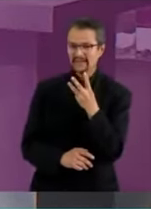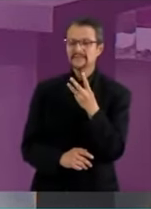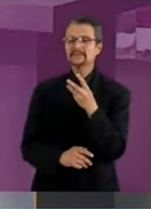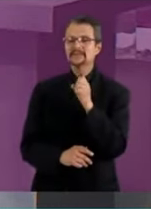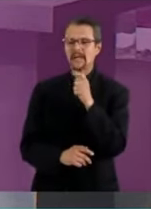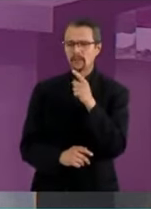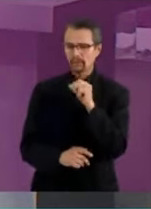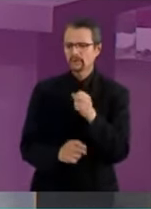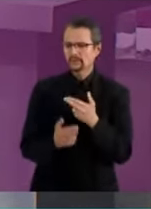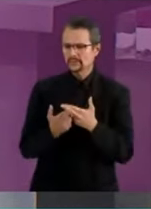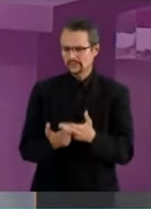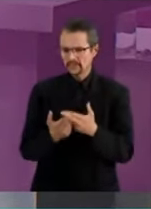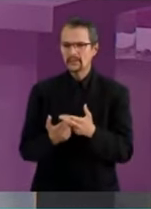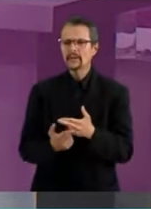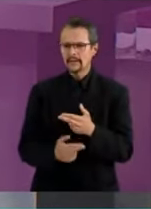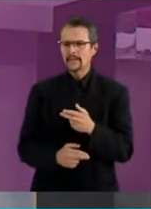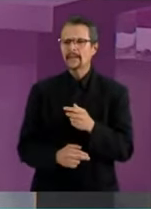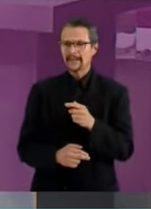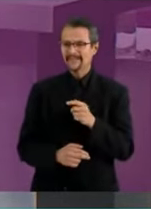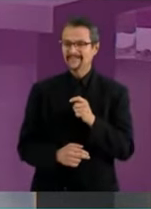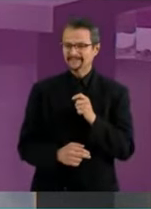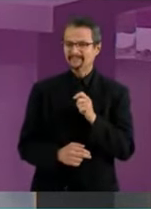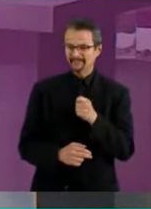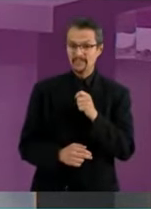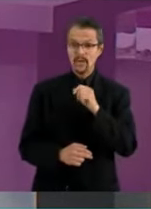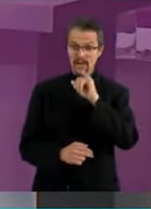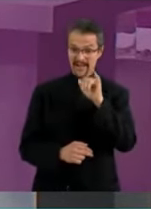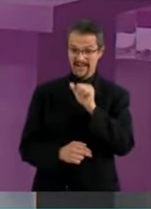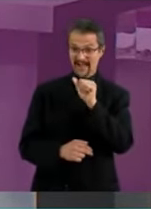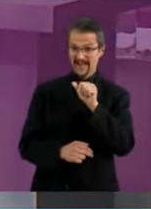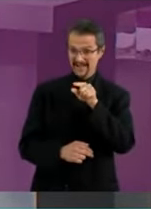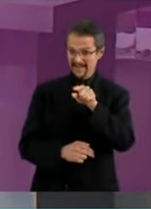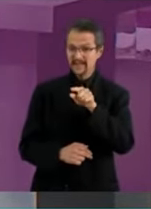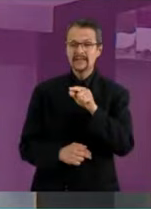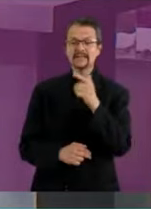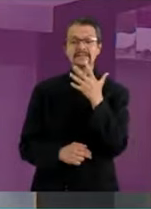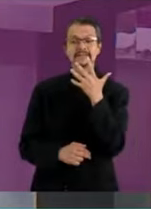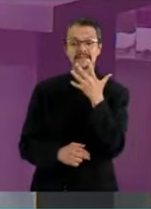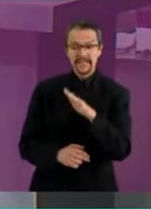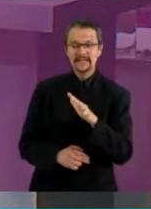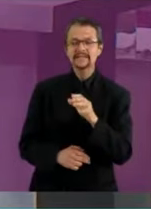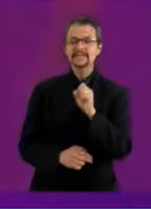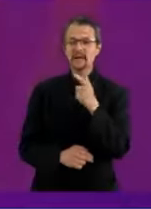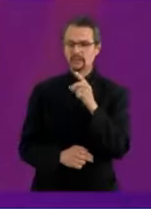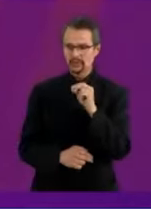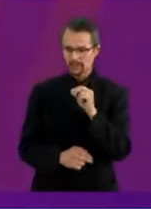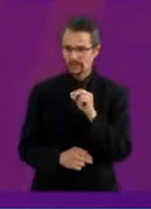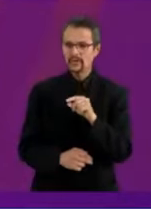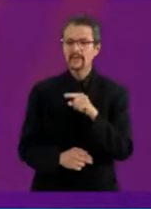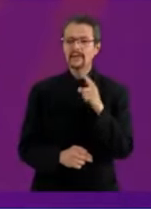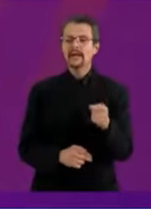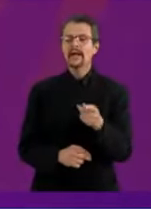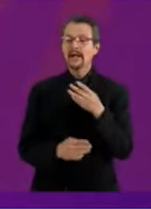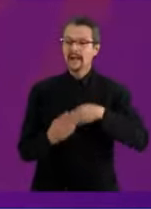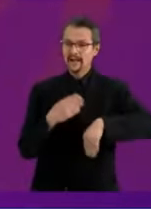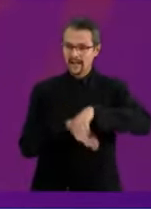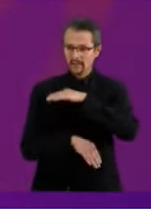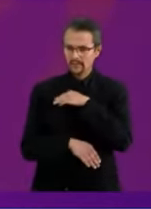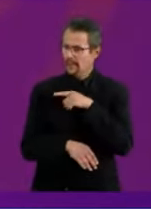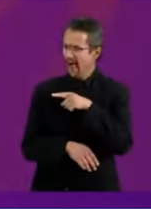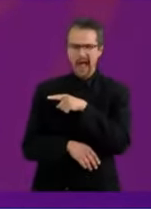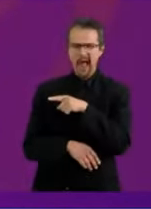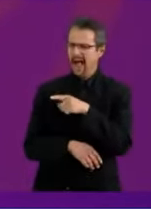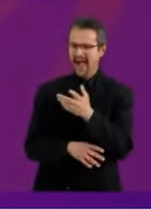53 segundos quedan Jorge Maynes 10 segundos Claudia hasta la bolsa de tiempo la